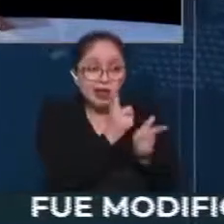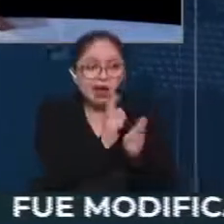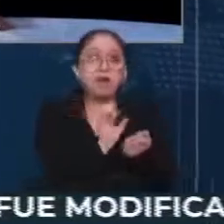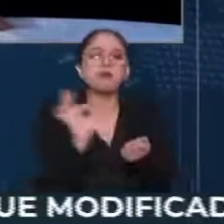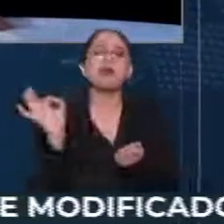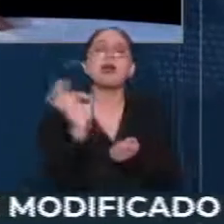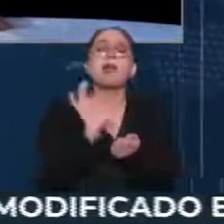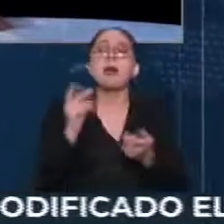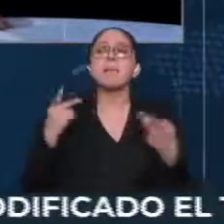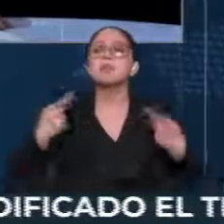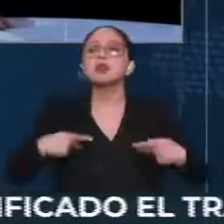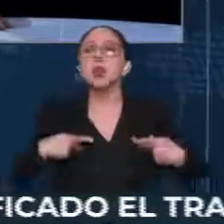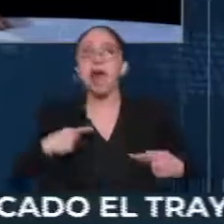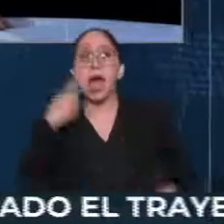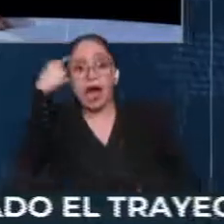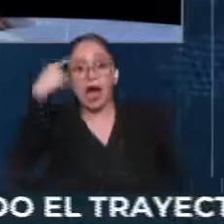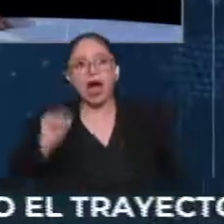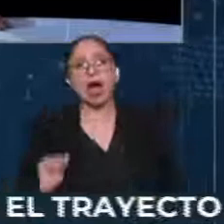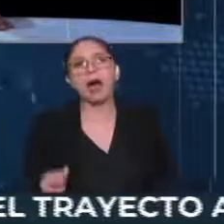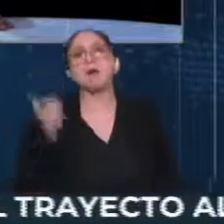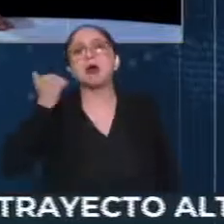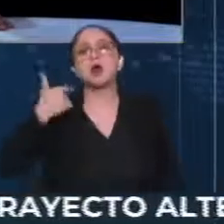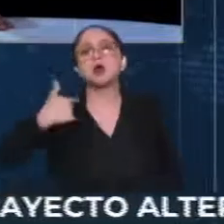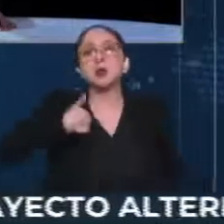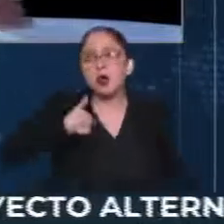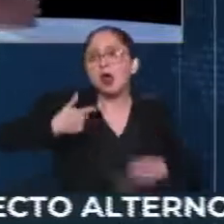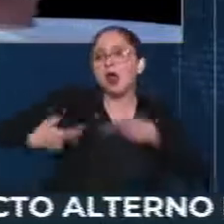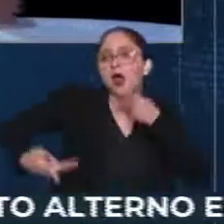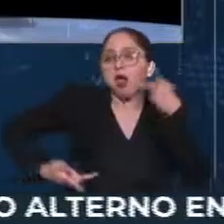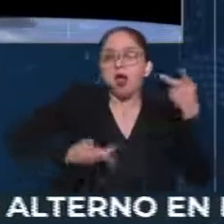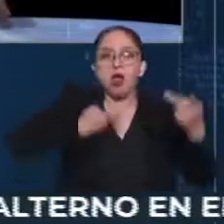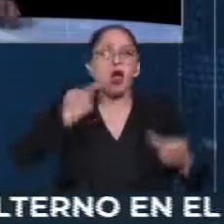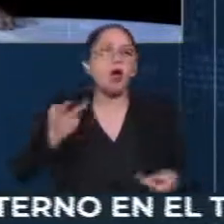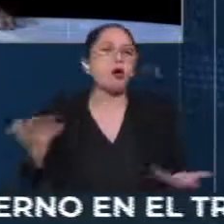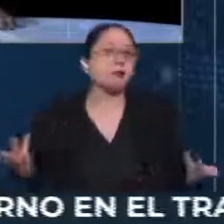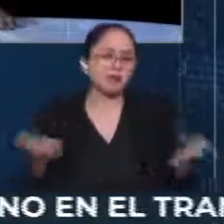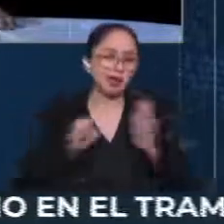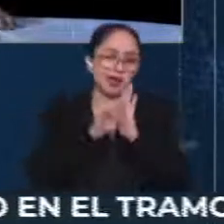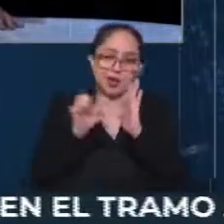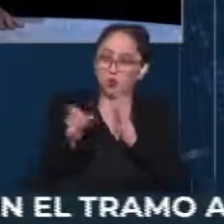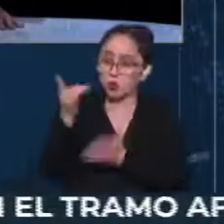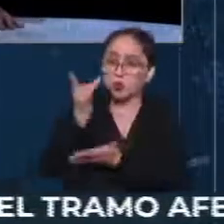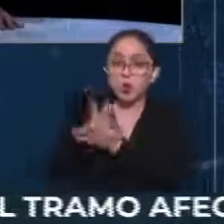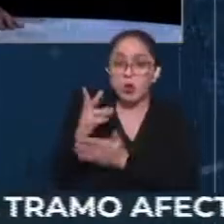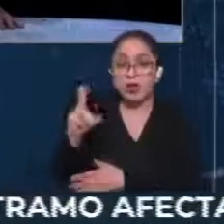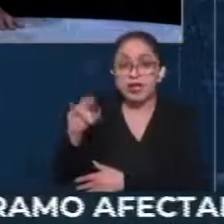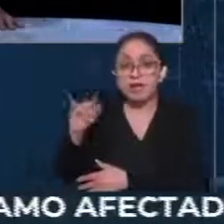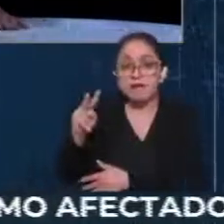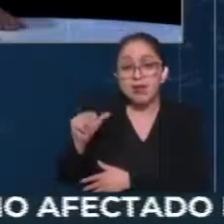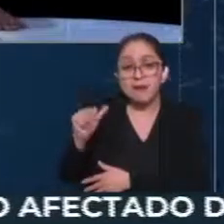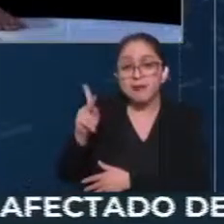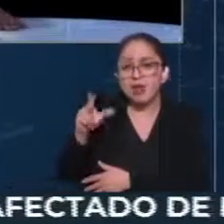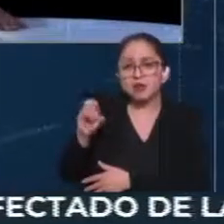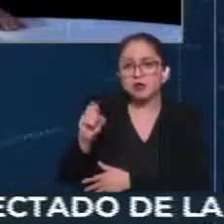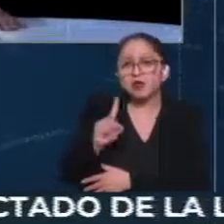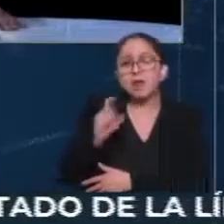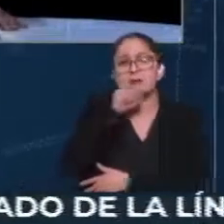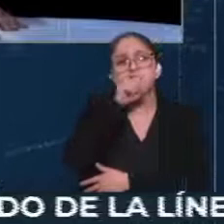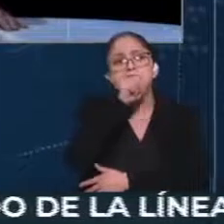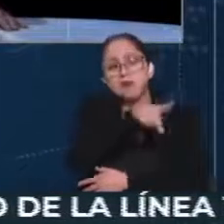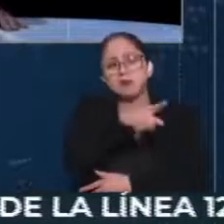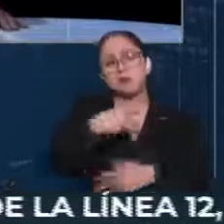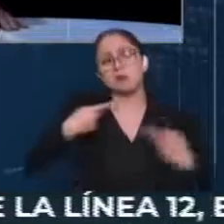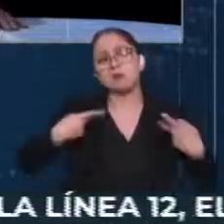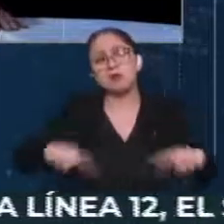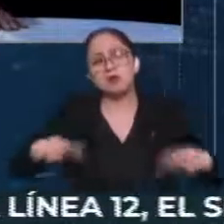haya pseudoperiodistas que puedan decir barbaridad y media al aire, como no solo Riva Palacio, también tenemos a este payaso, ¿no?,